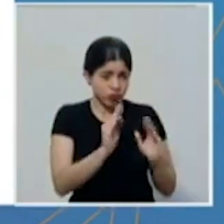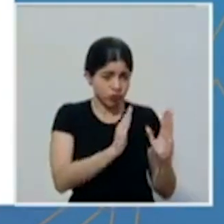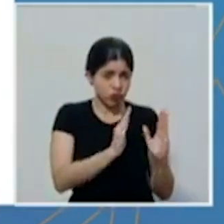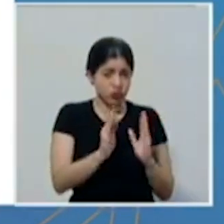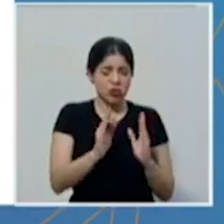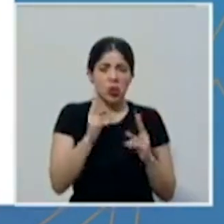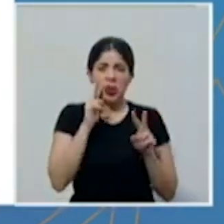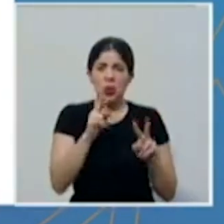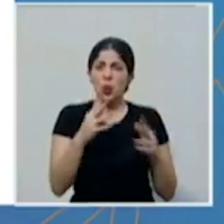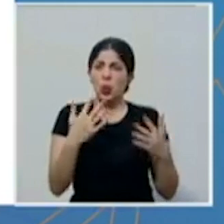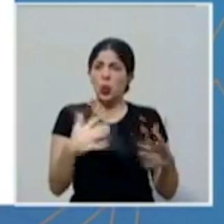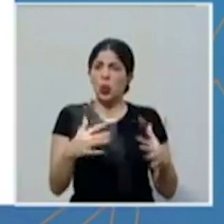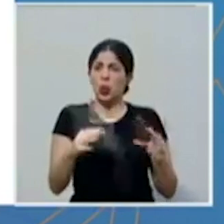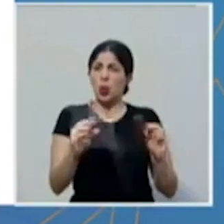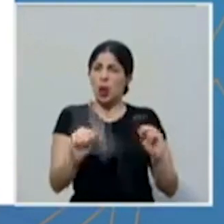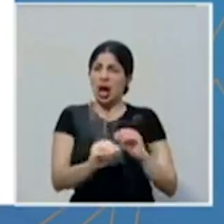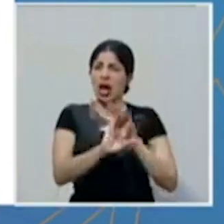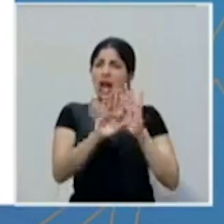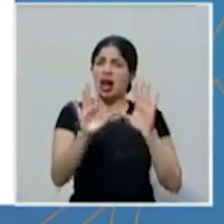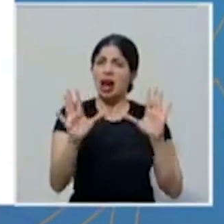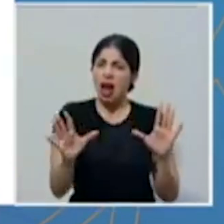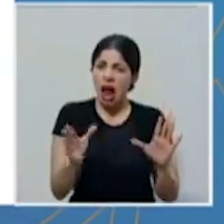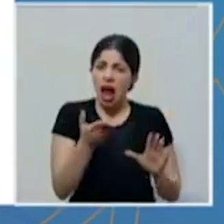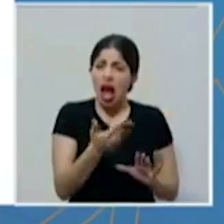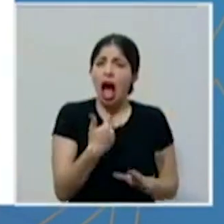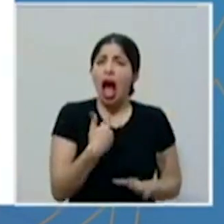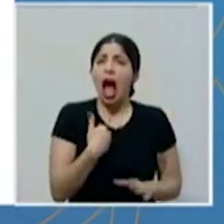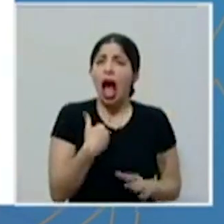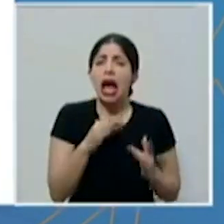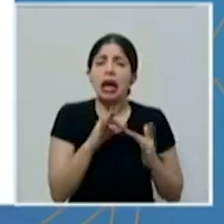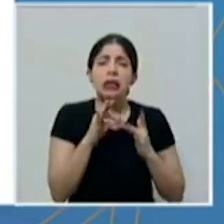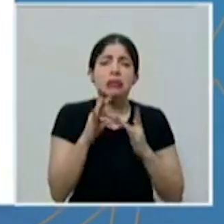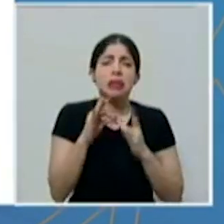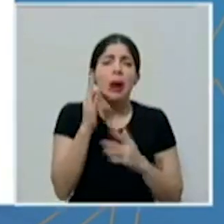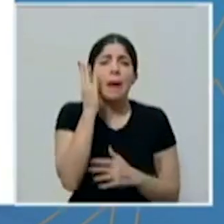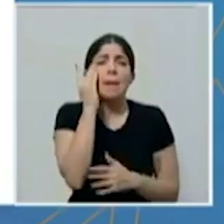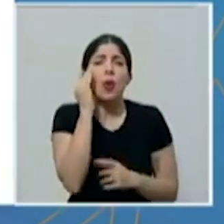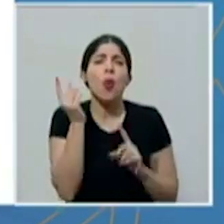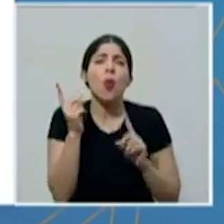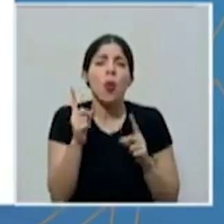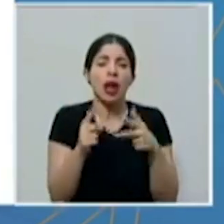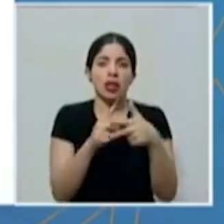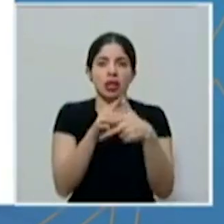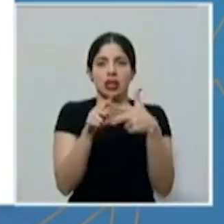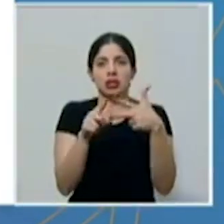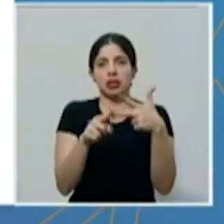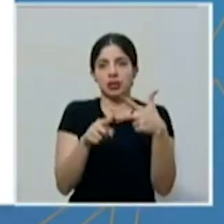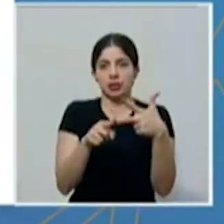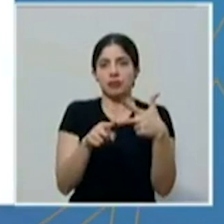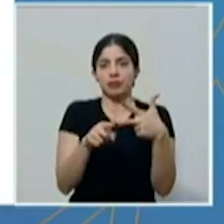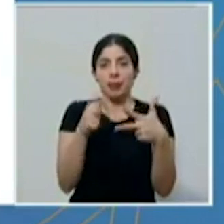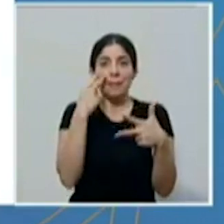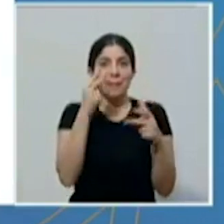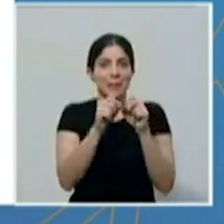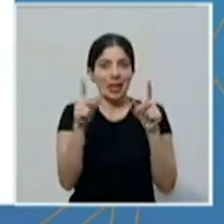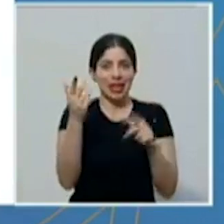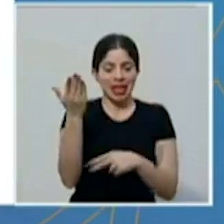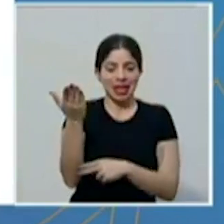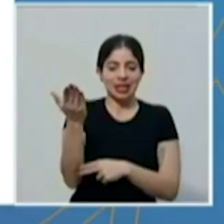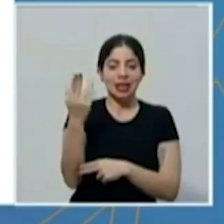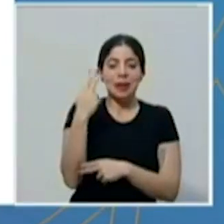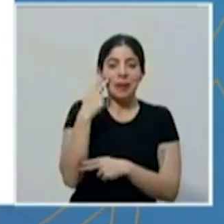está clarísimo que hay tres preocupaciones medulares, que son las que vemos en pantalla.